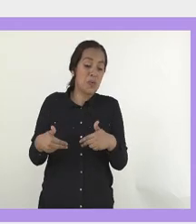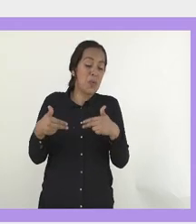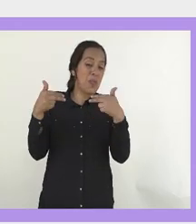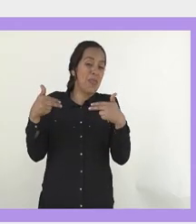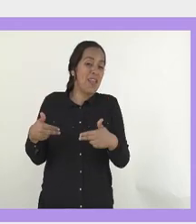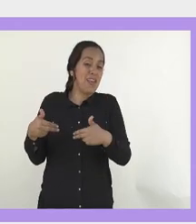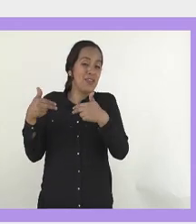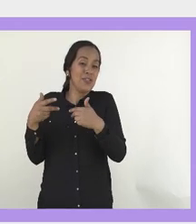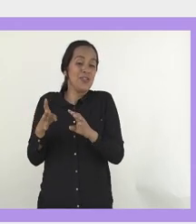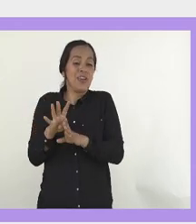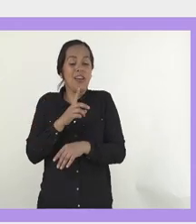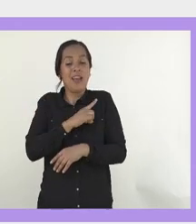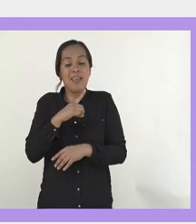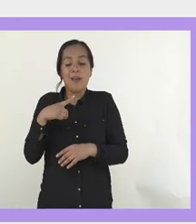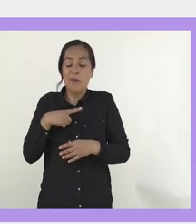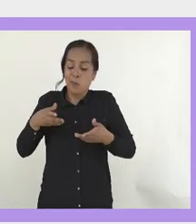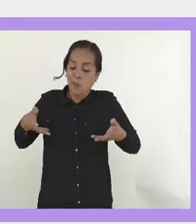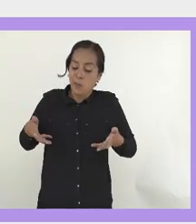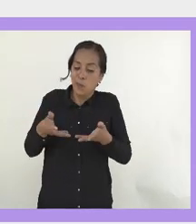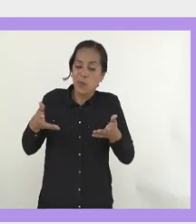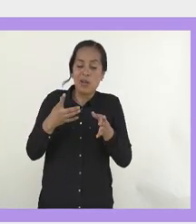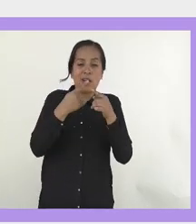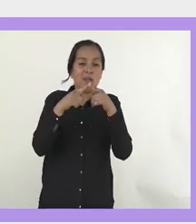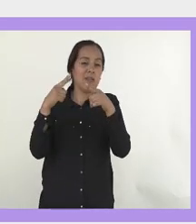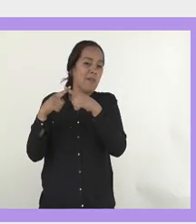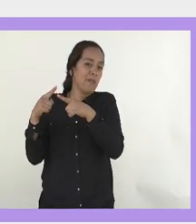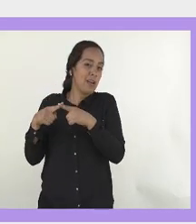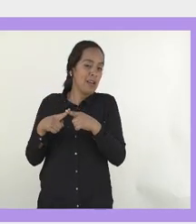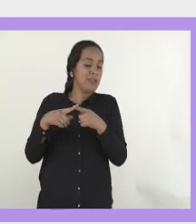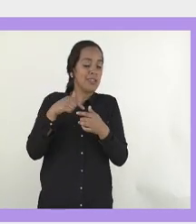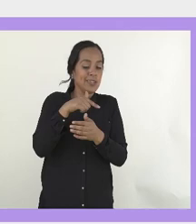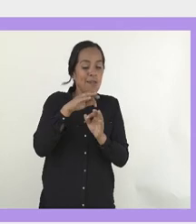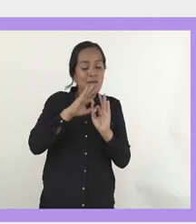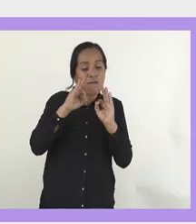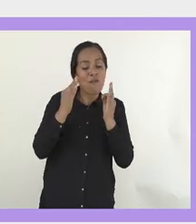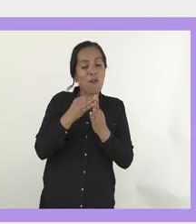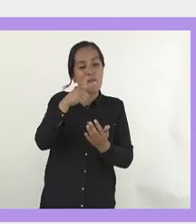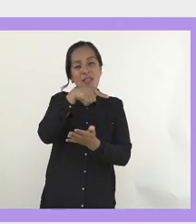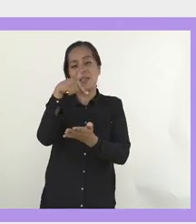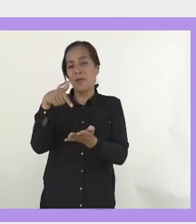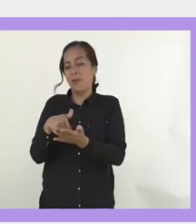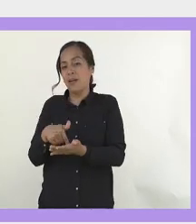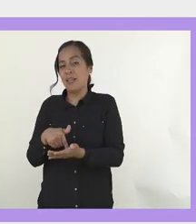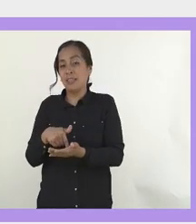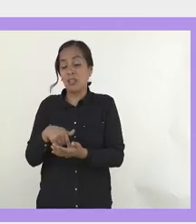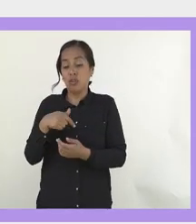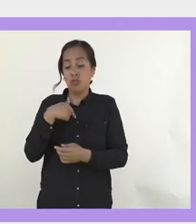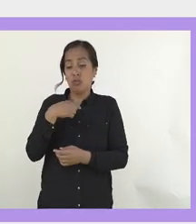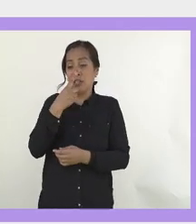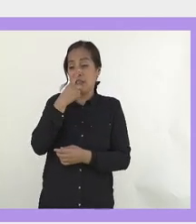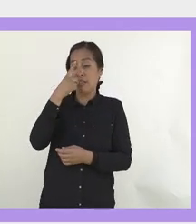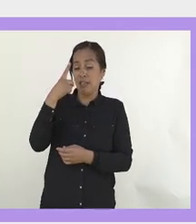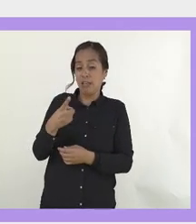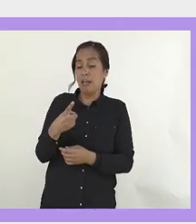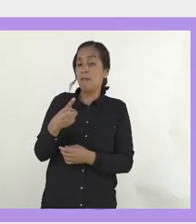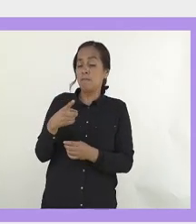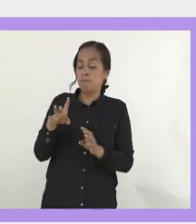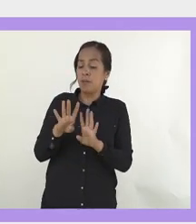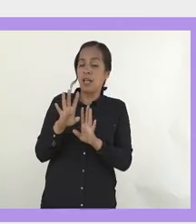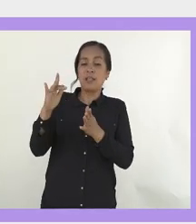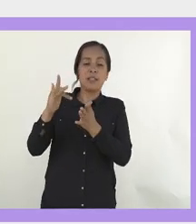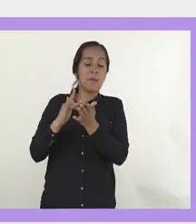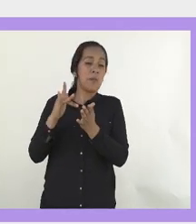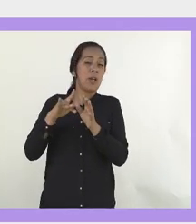y que tenemos que seguirlo impulsando de diferentes trincheras Entonces yo les diría sumémonos seamos equipo y estemos trabajando